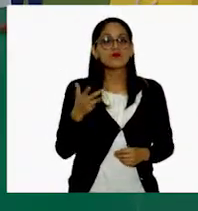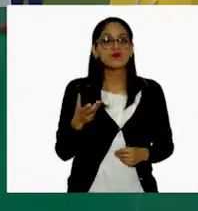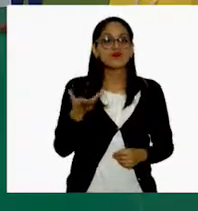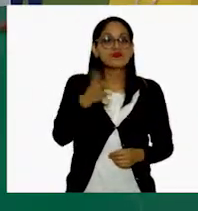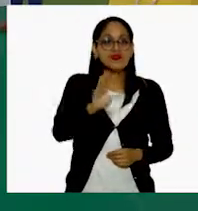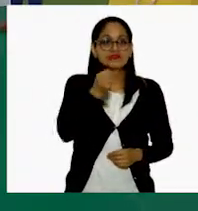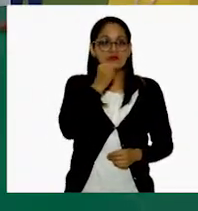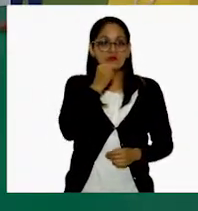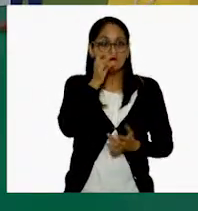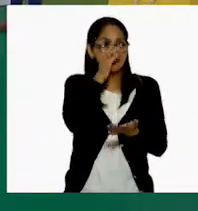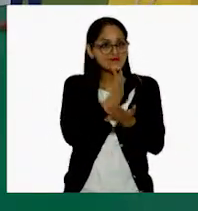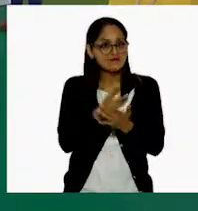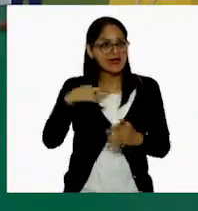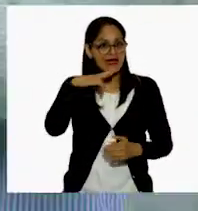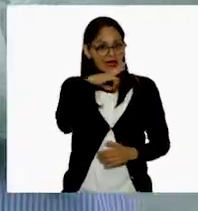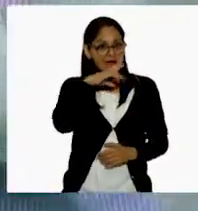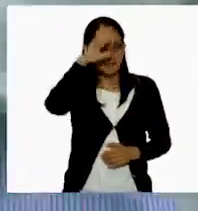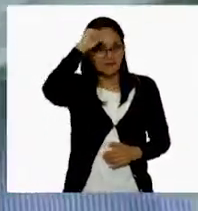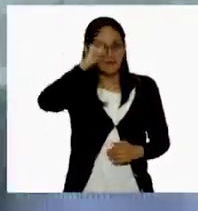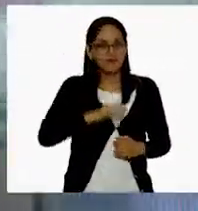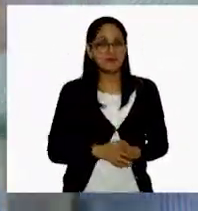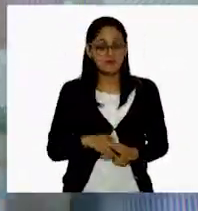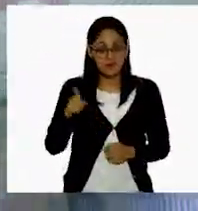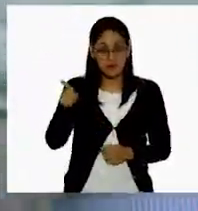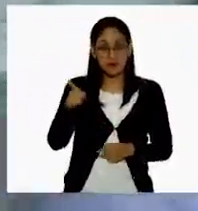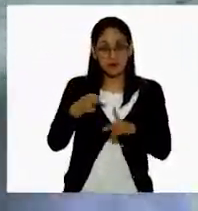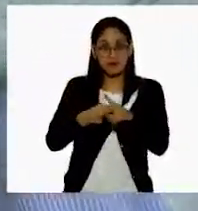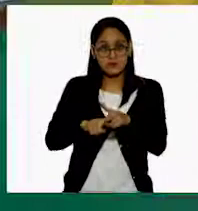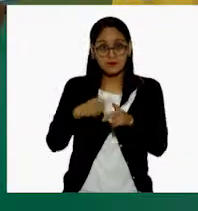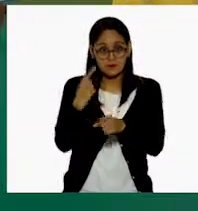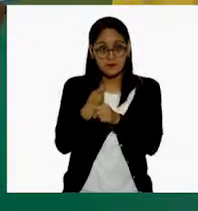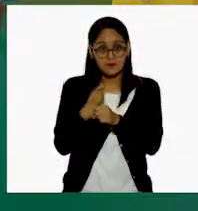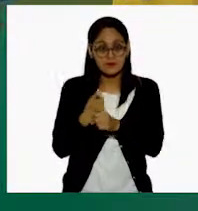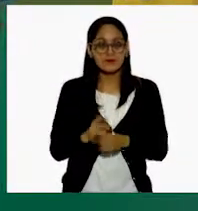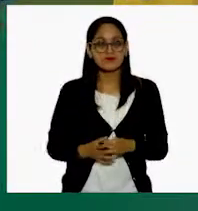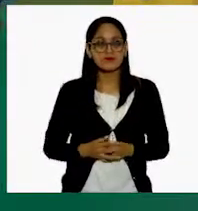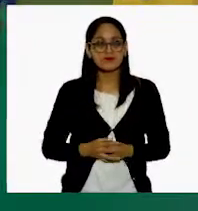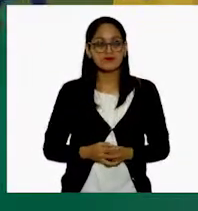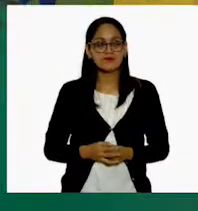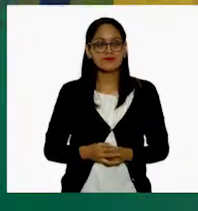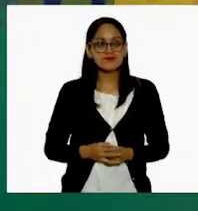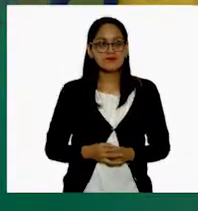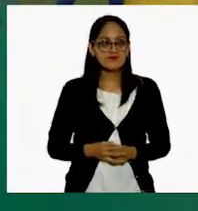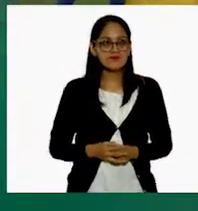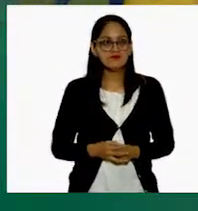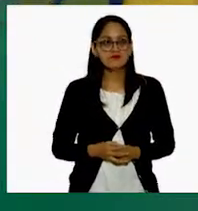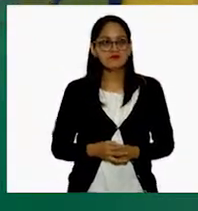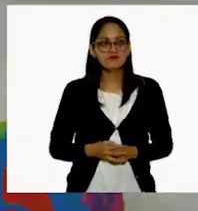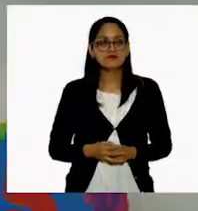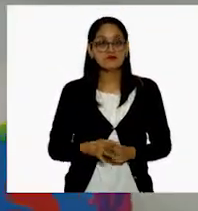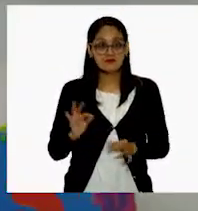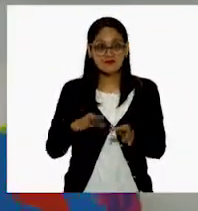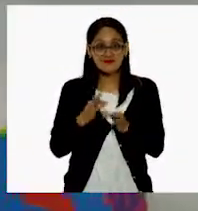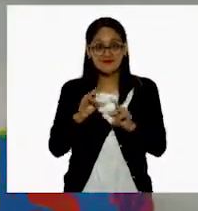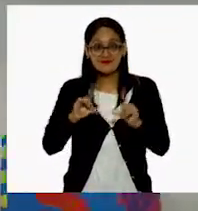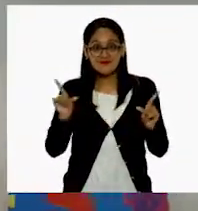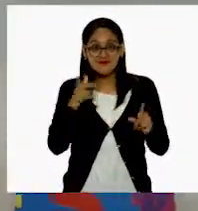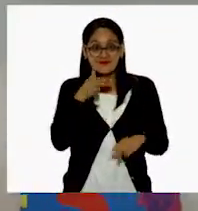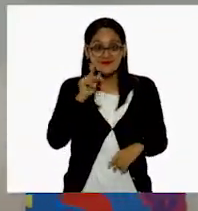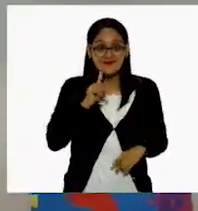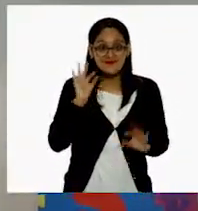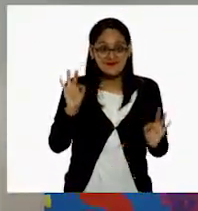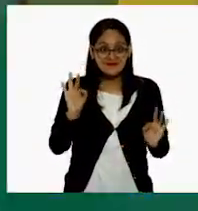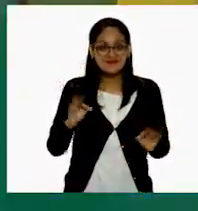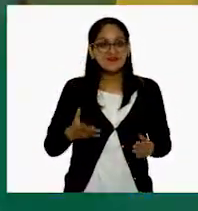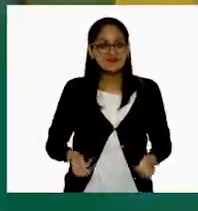segundos. Ay, ¿vale? Ay, ay. Entonces, ¿te parece si a ver, lanzamos los dados? ¿Están listas? ¿Listos? Sí, sí, vamos,